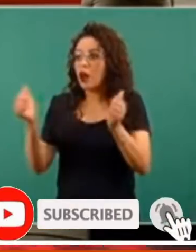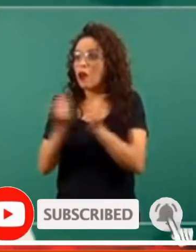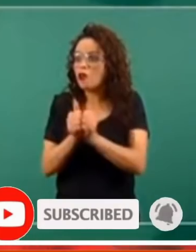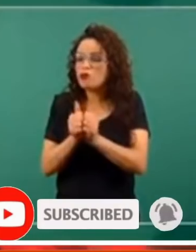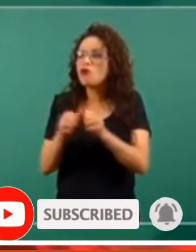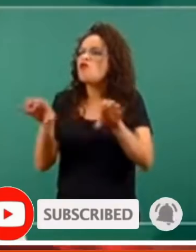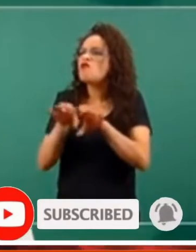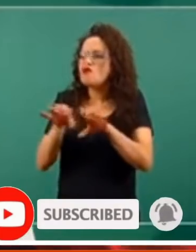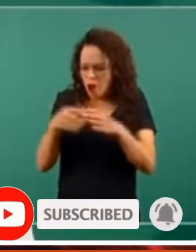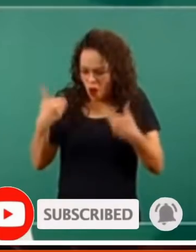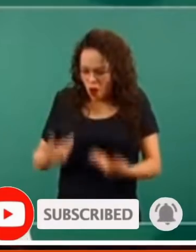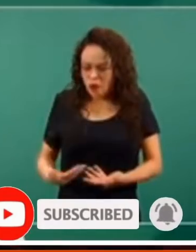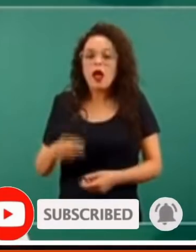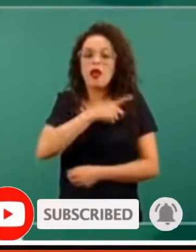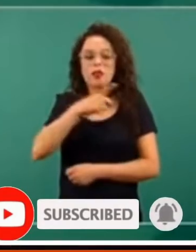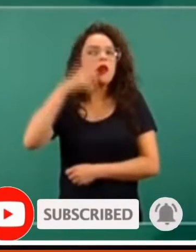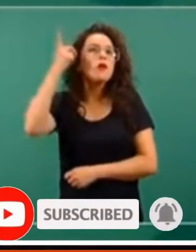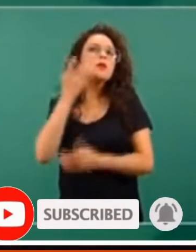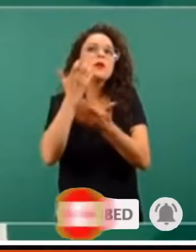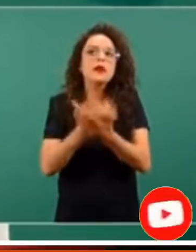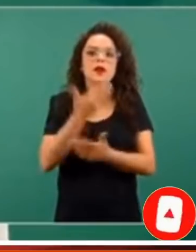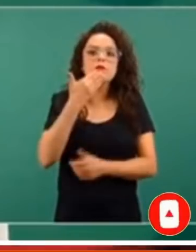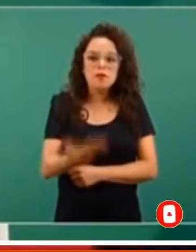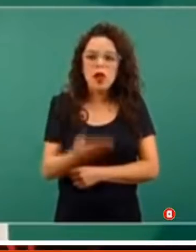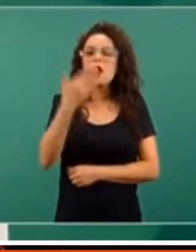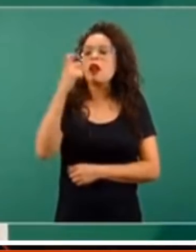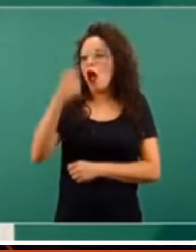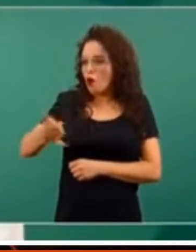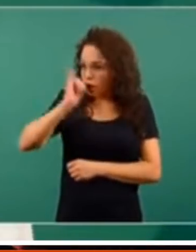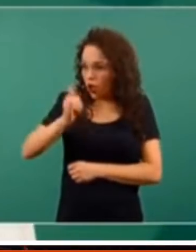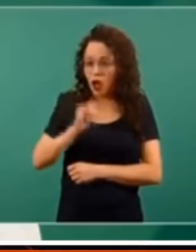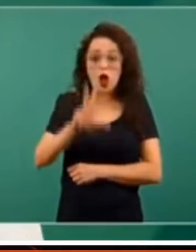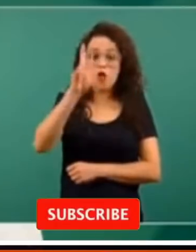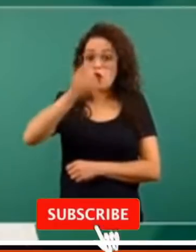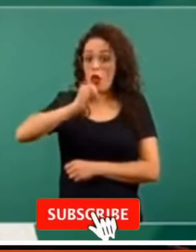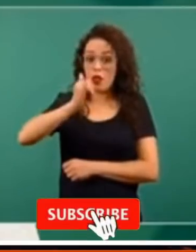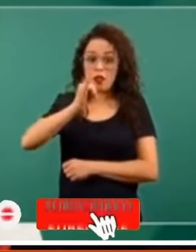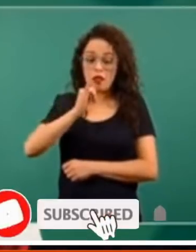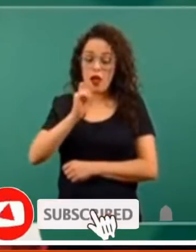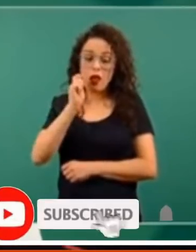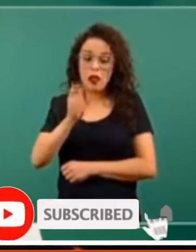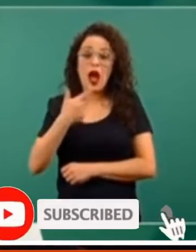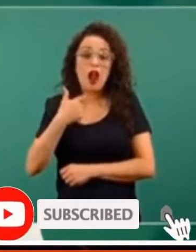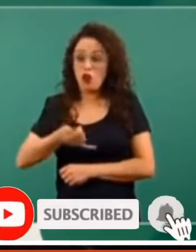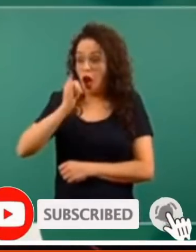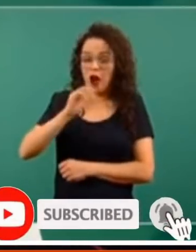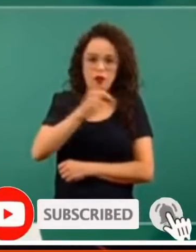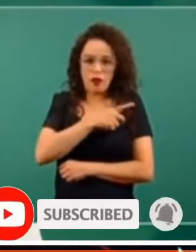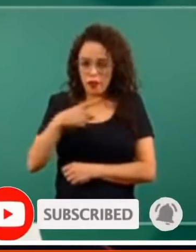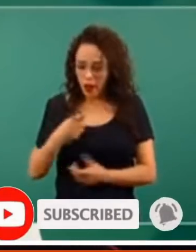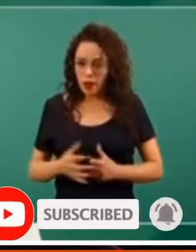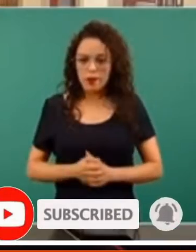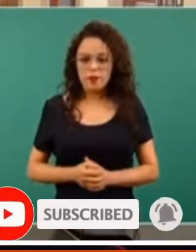hidratado, debo haber descansado bien, no consumir bebidas alcohólicas, las recomendaciones generales que hemos